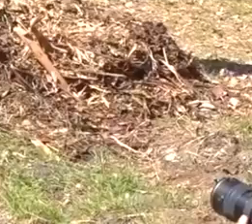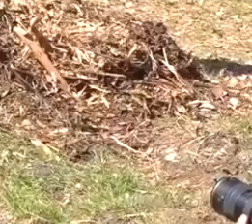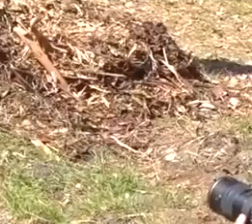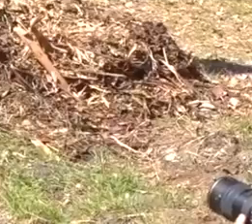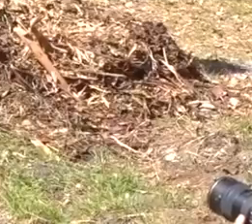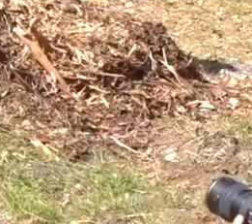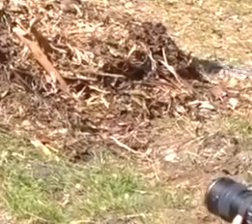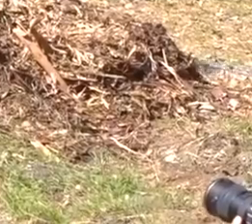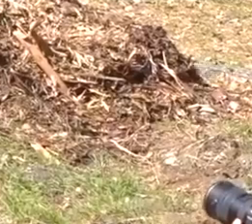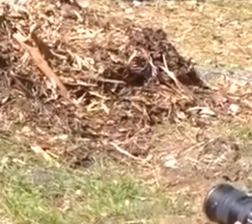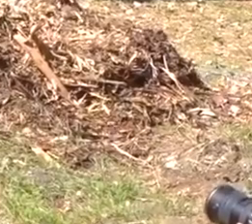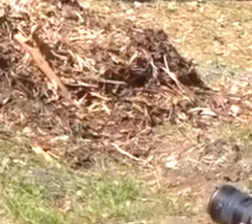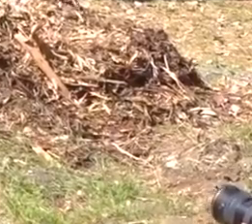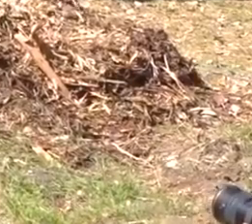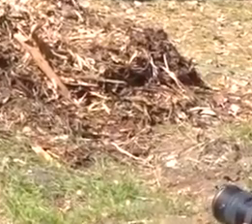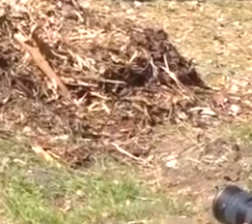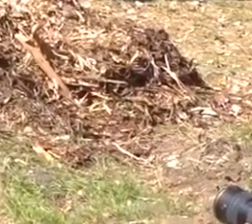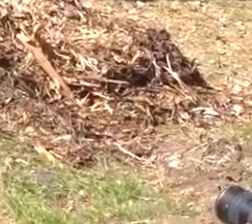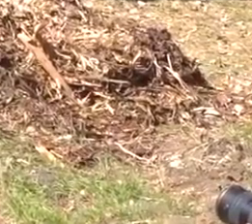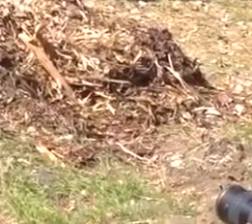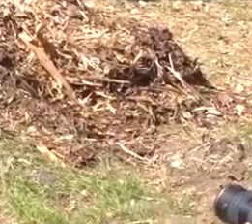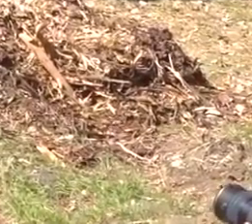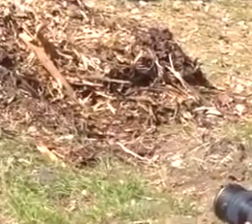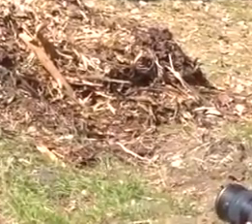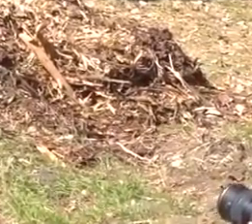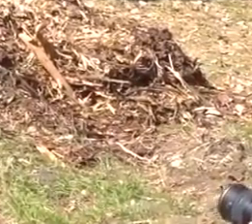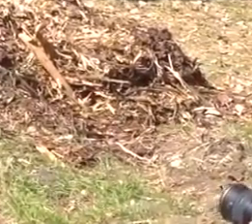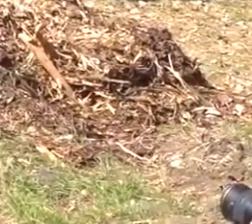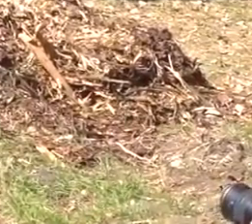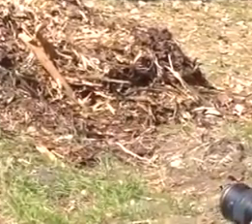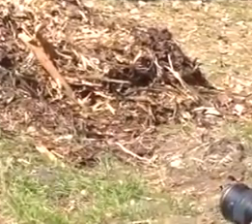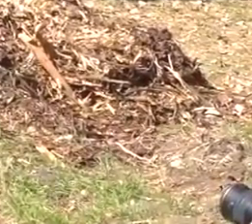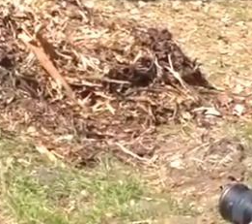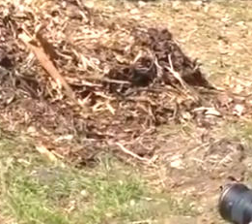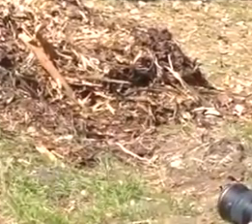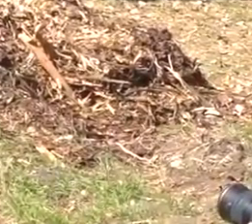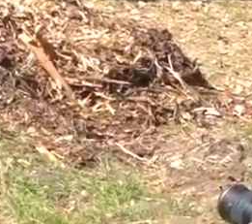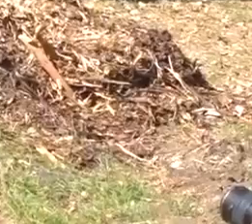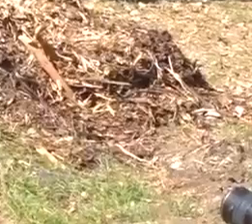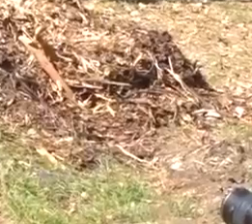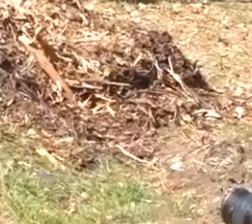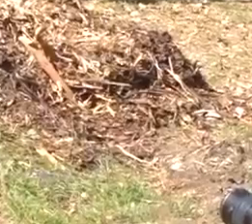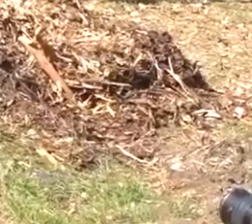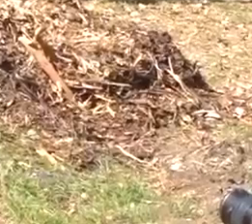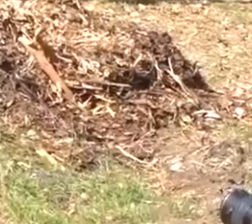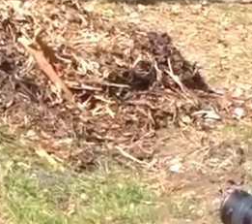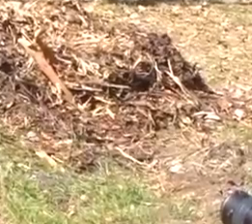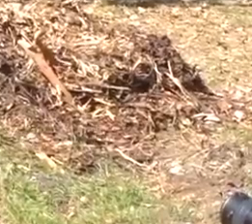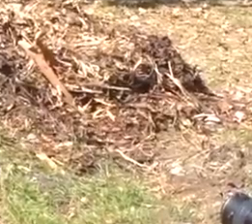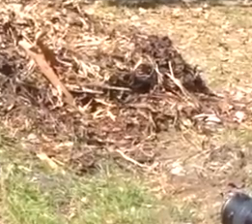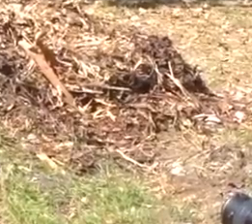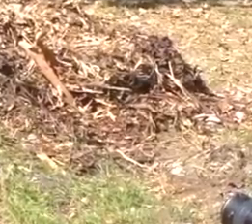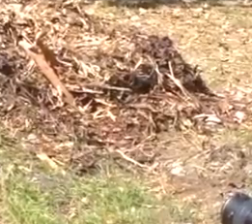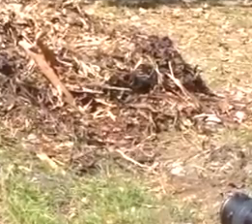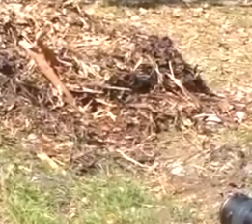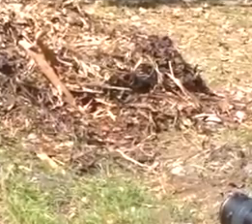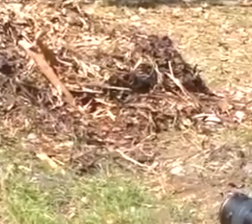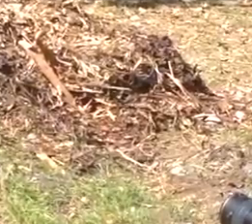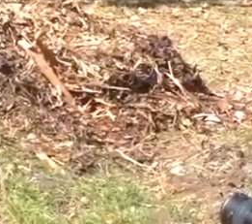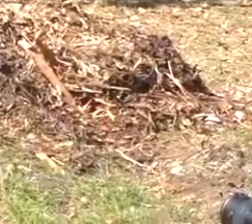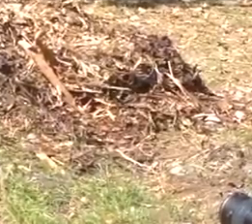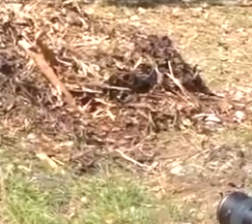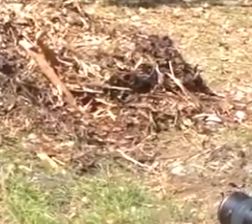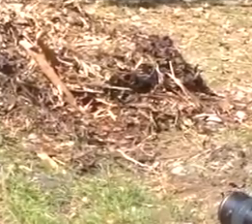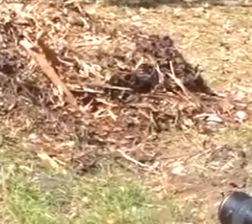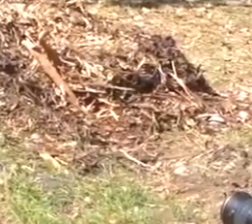está disponible ahí conforme la vaya necesitando el árbol. Si se despierta antes de tiempo, el arbolito le permite crecer absorbiendo